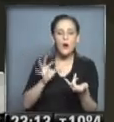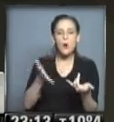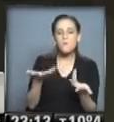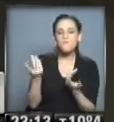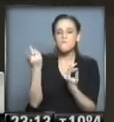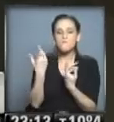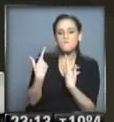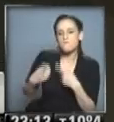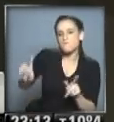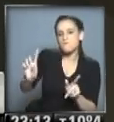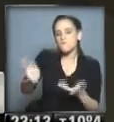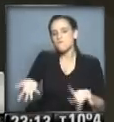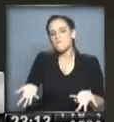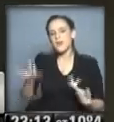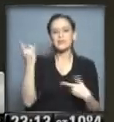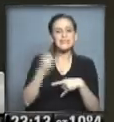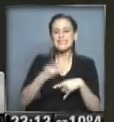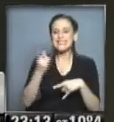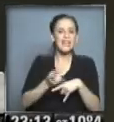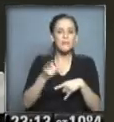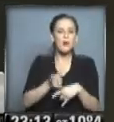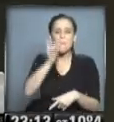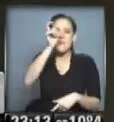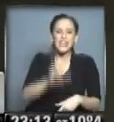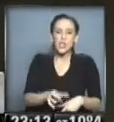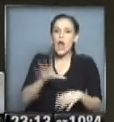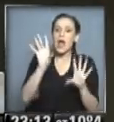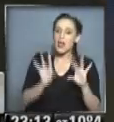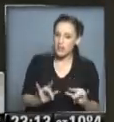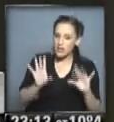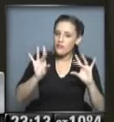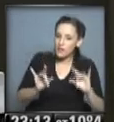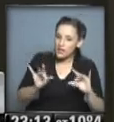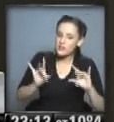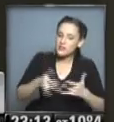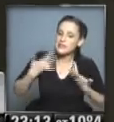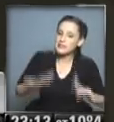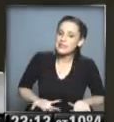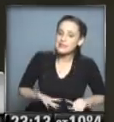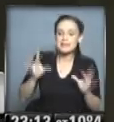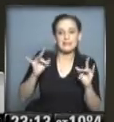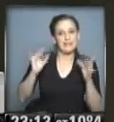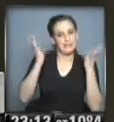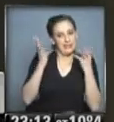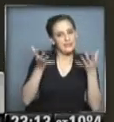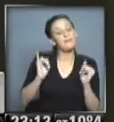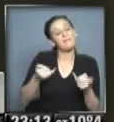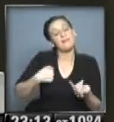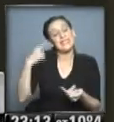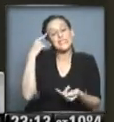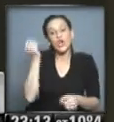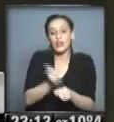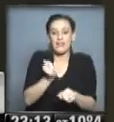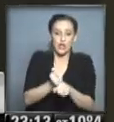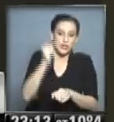indiferente o sea es una persona compleja este psicólogo y bueno